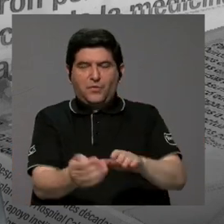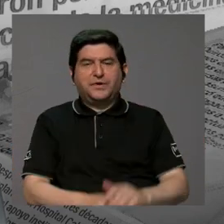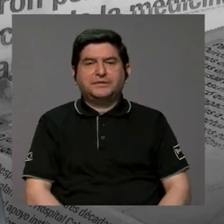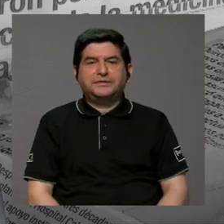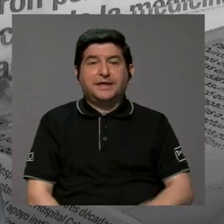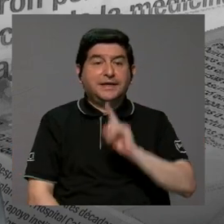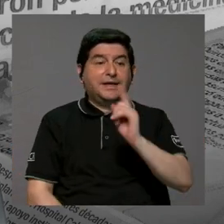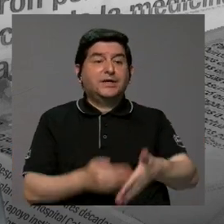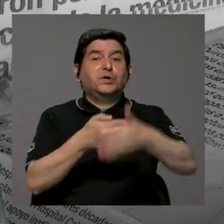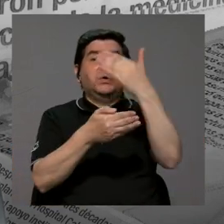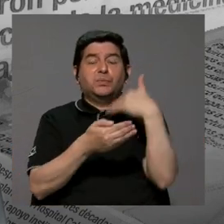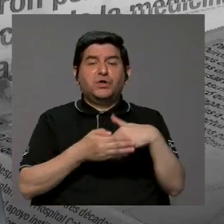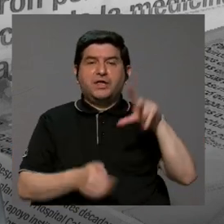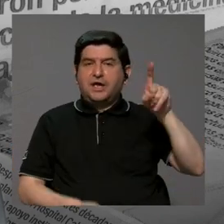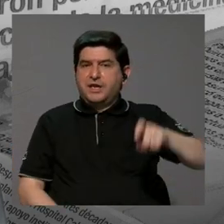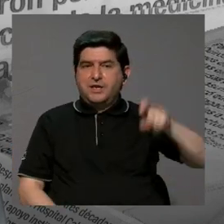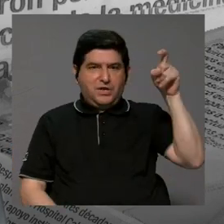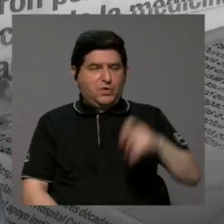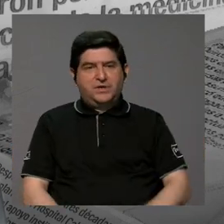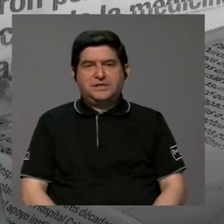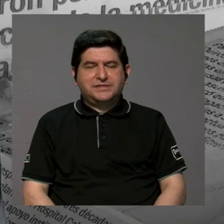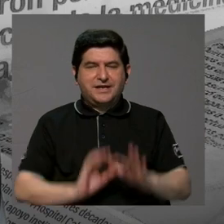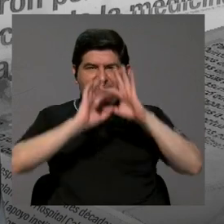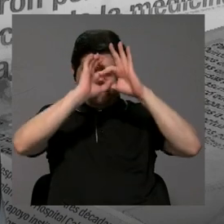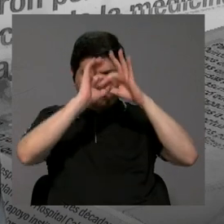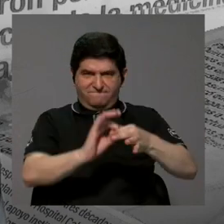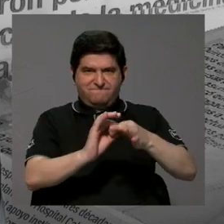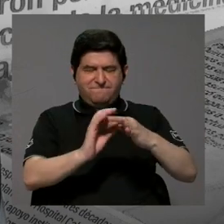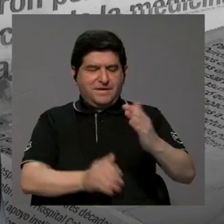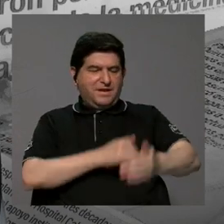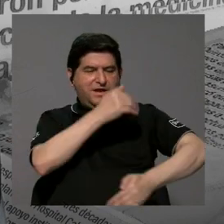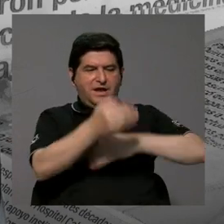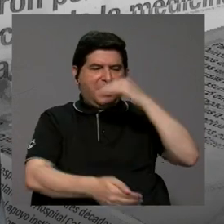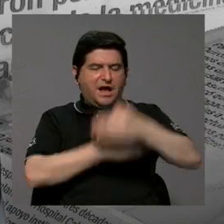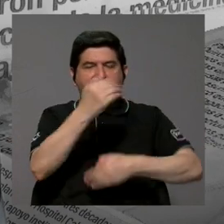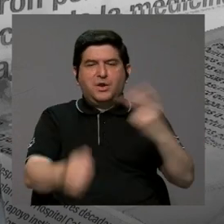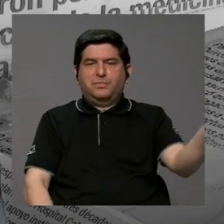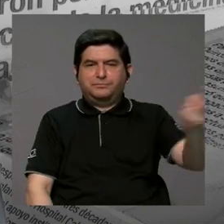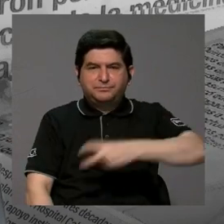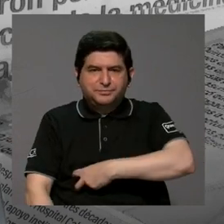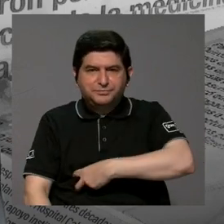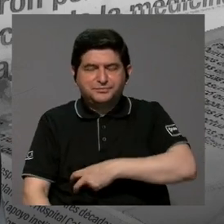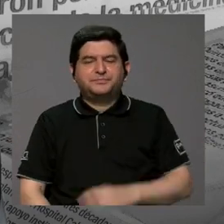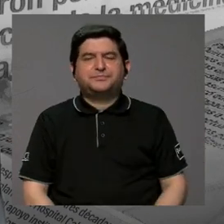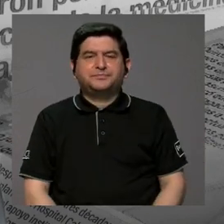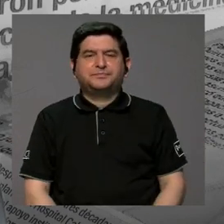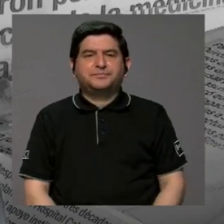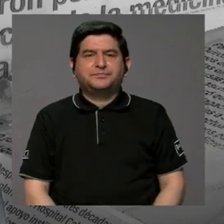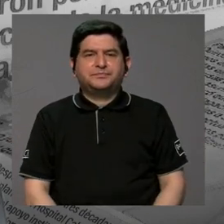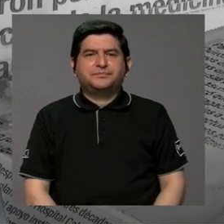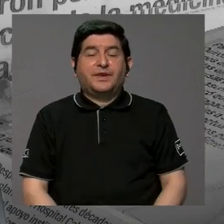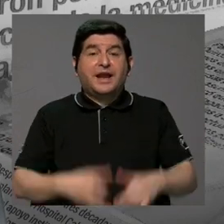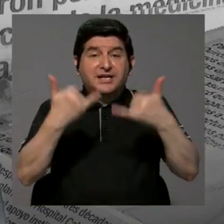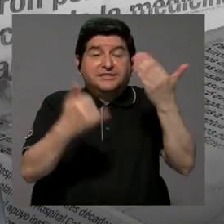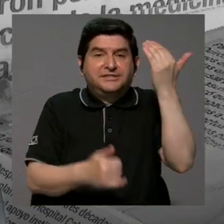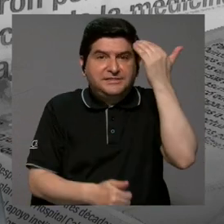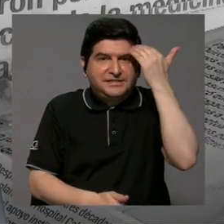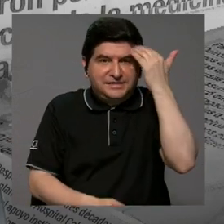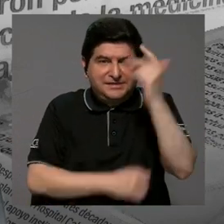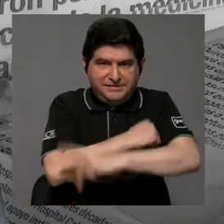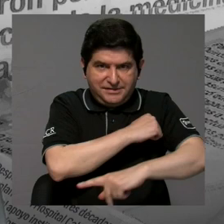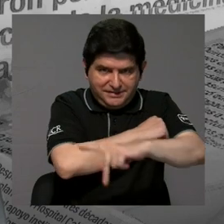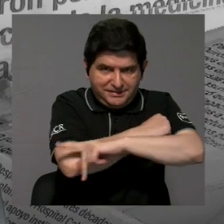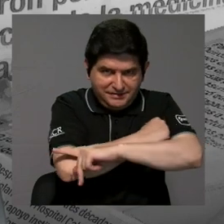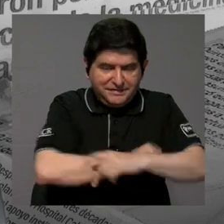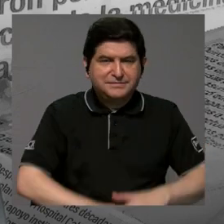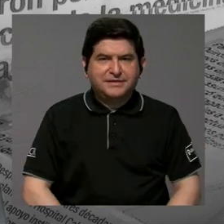muertes, que como le decía, no necesariamente está ligada al procedimiento de trasplante. Incluso ya sabemos